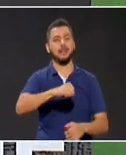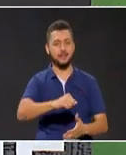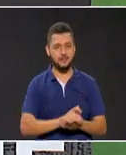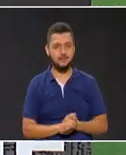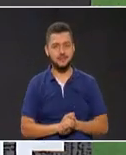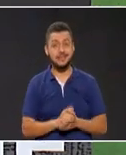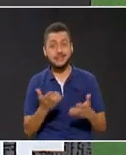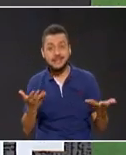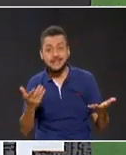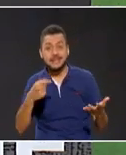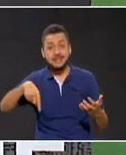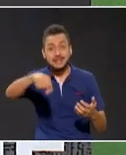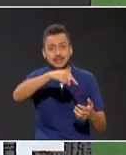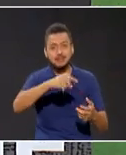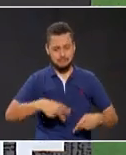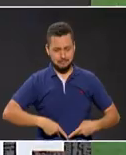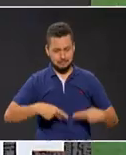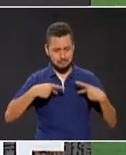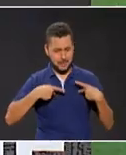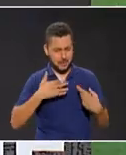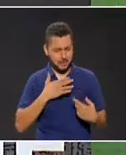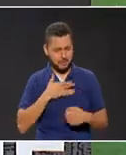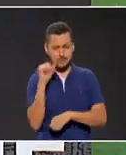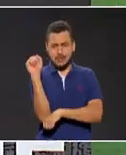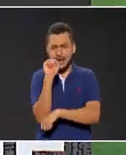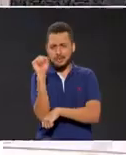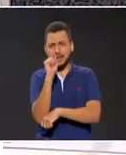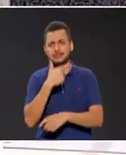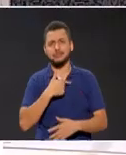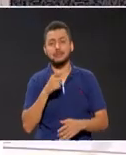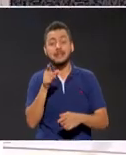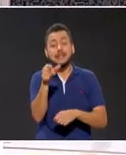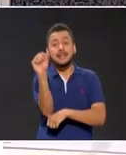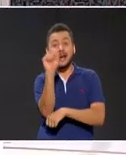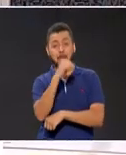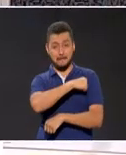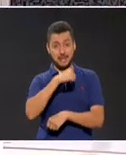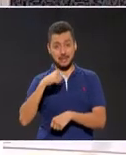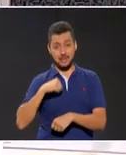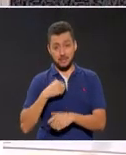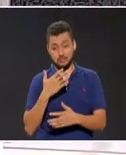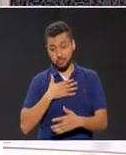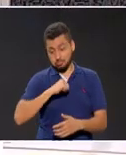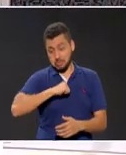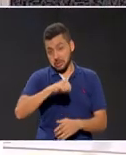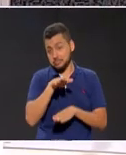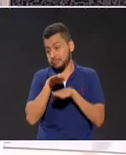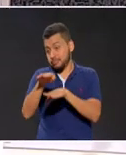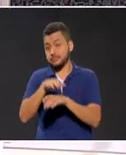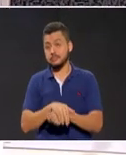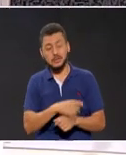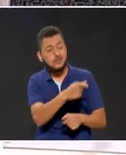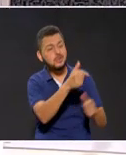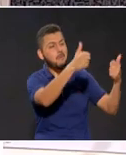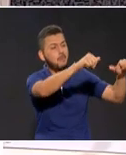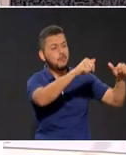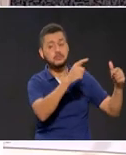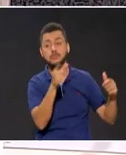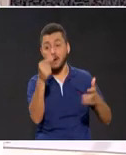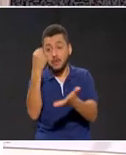transporte público como estilo de vida, ¿qué se va a hacer con los particulares? Es que al transporte público tener